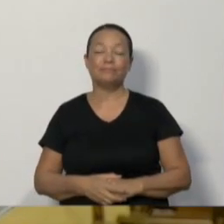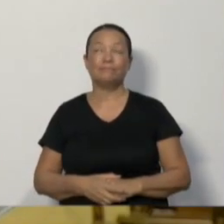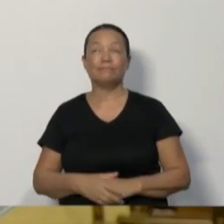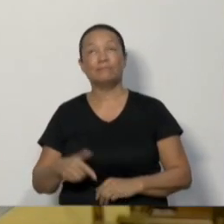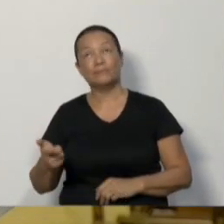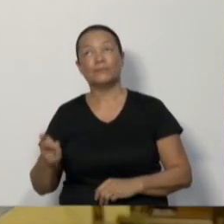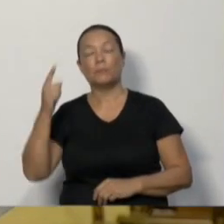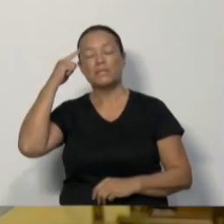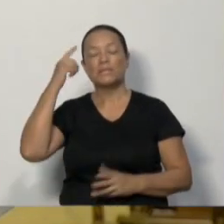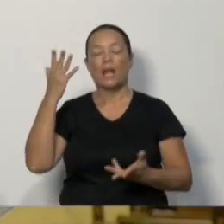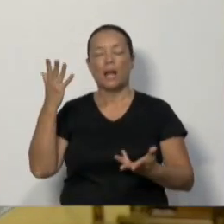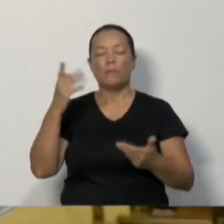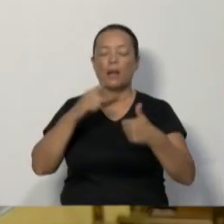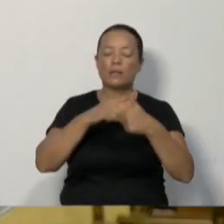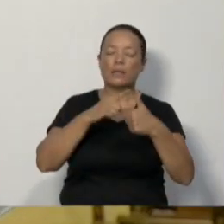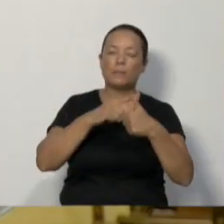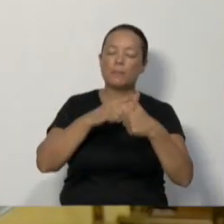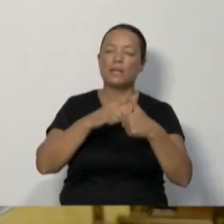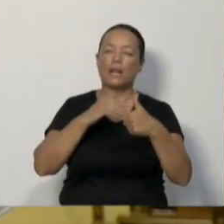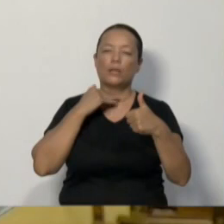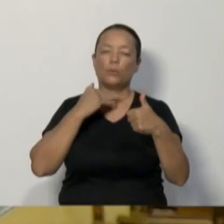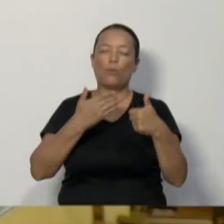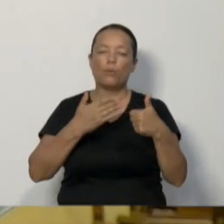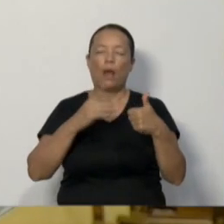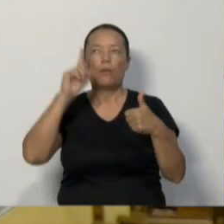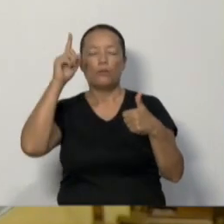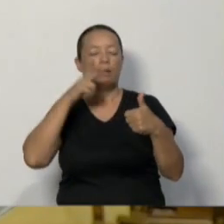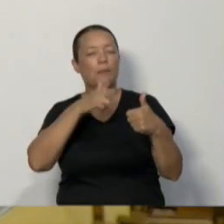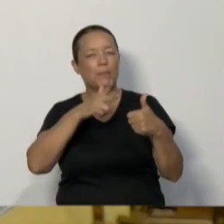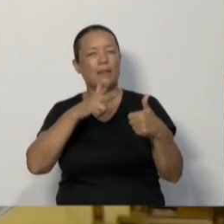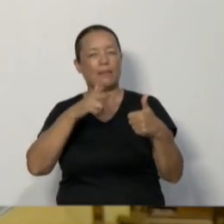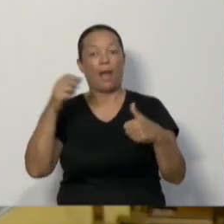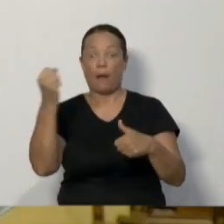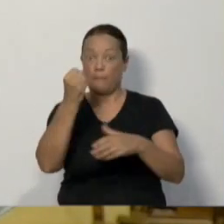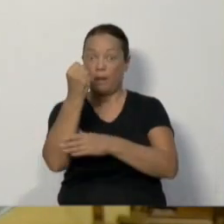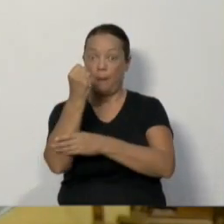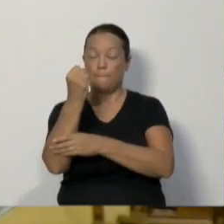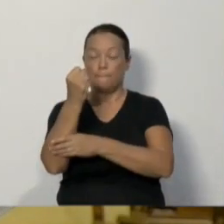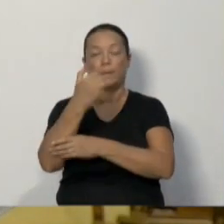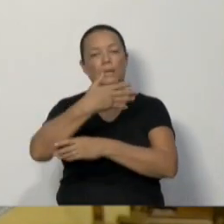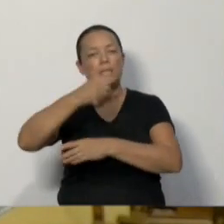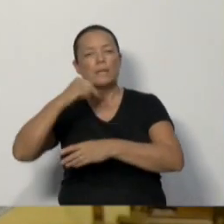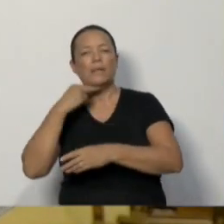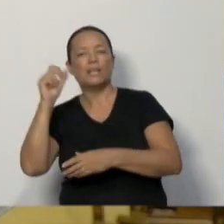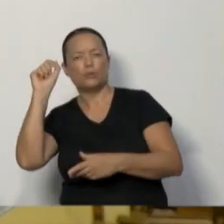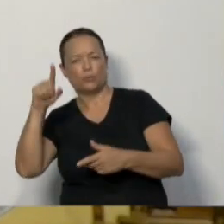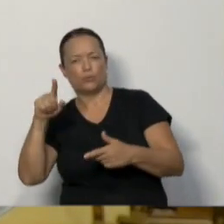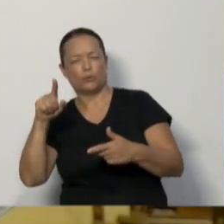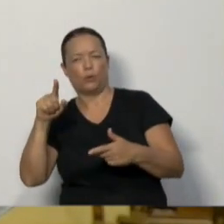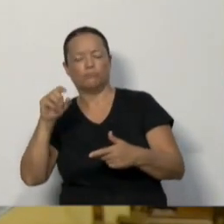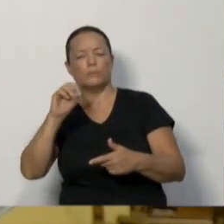Por otro lado, la primera lectura donde Dios le pide a Abraham que lleve a su